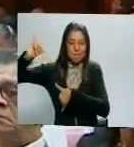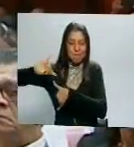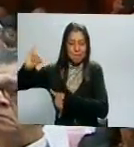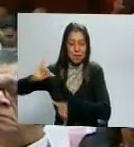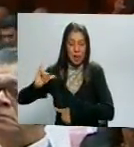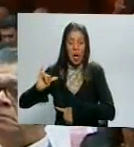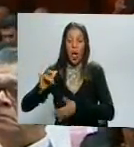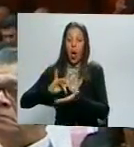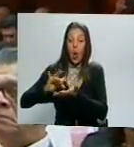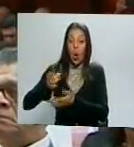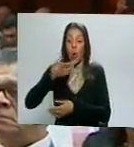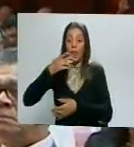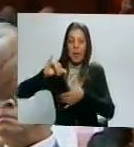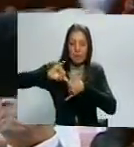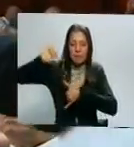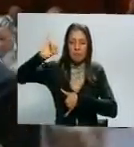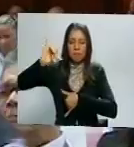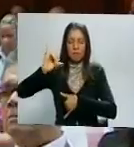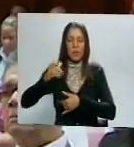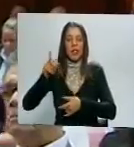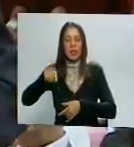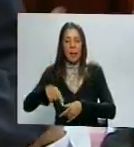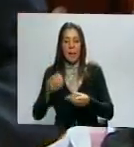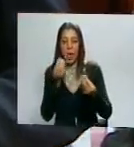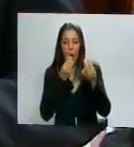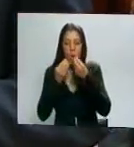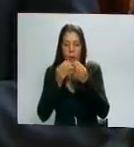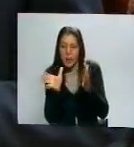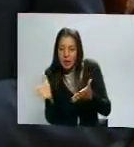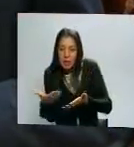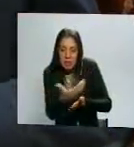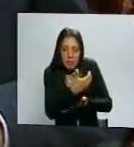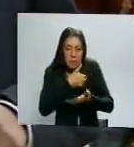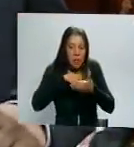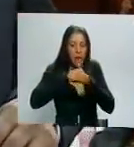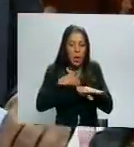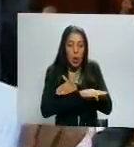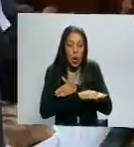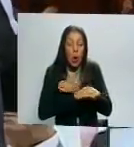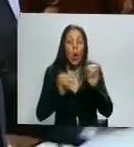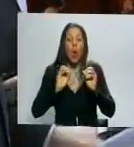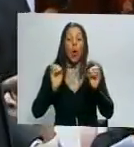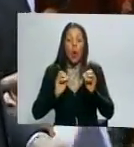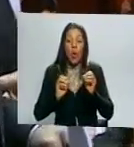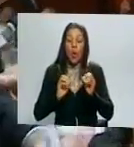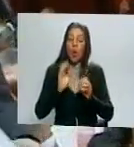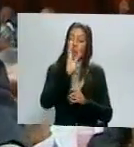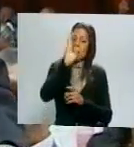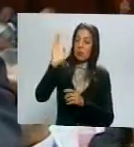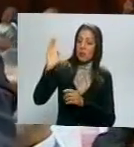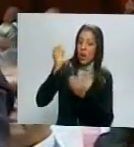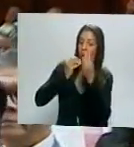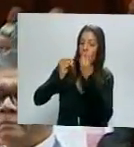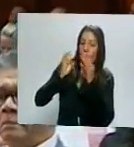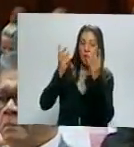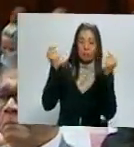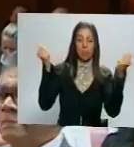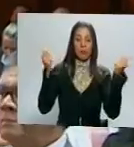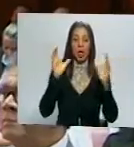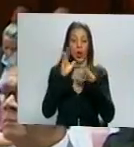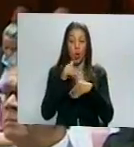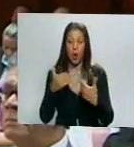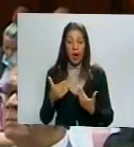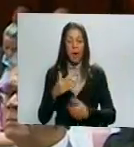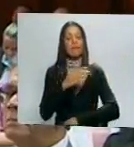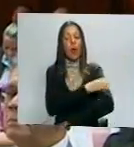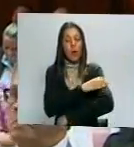alimentos, medicamentos, junto con el acaparamiento, con el desabastecimiento programado, etcétera. Y allí